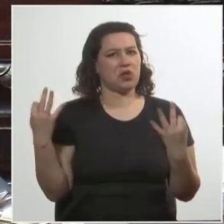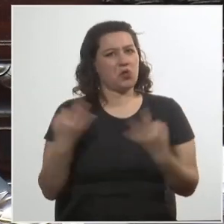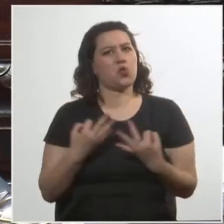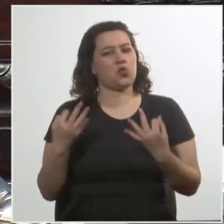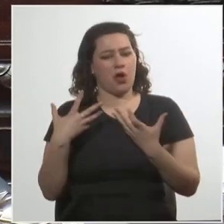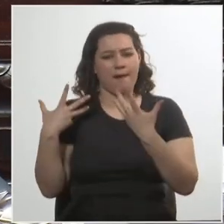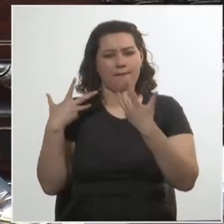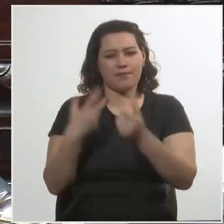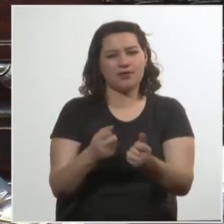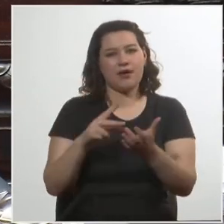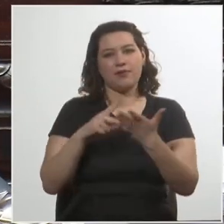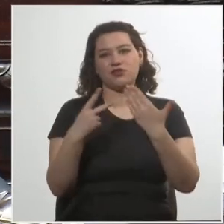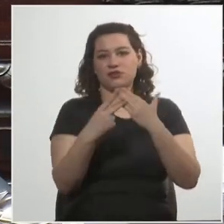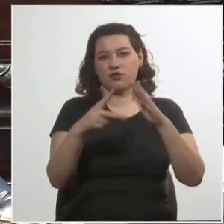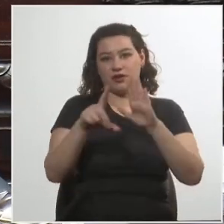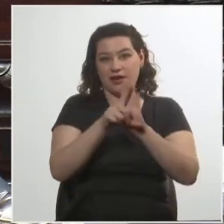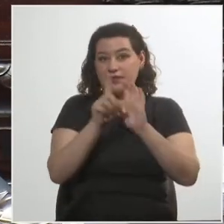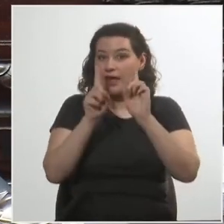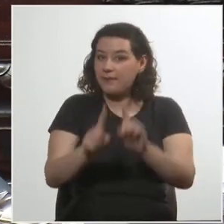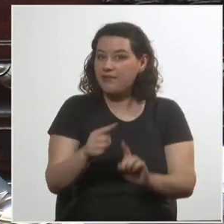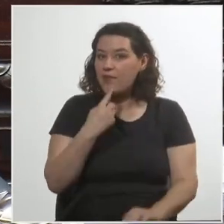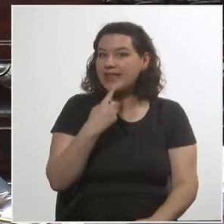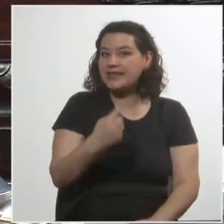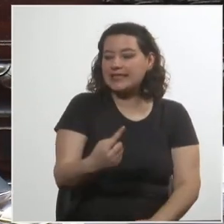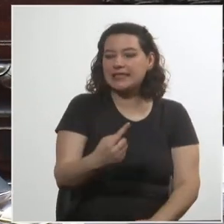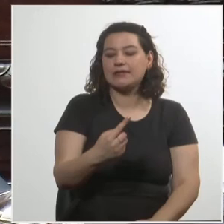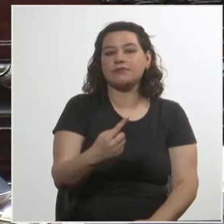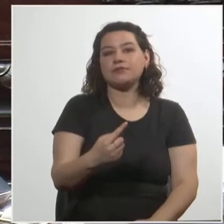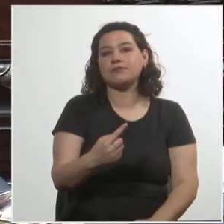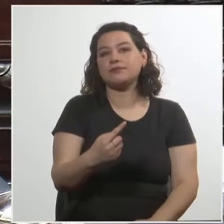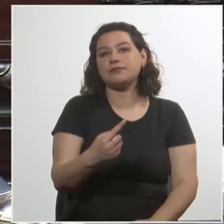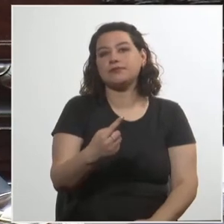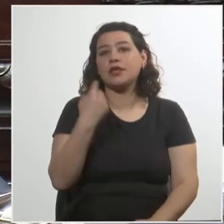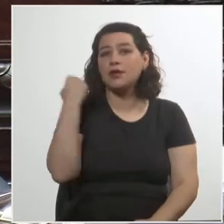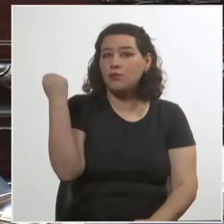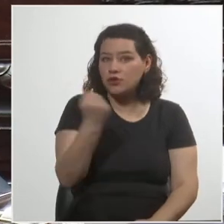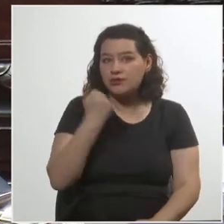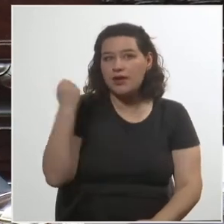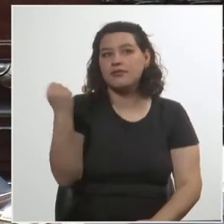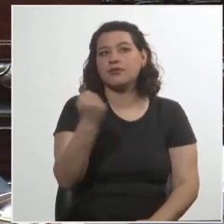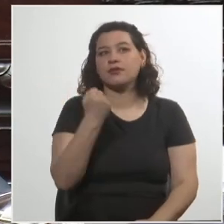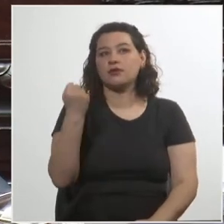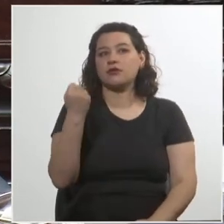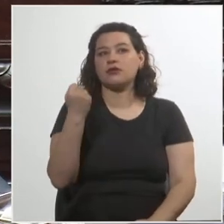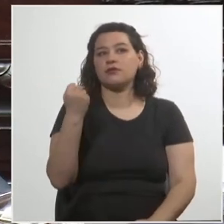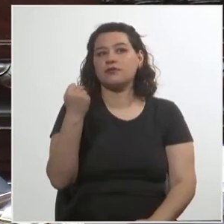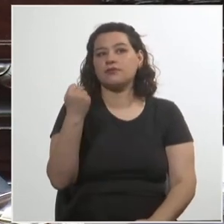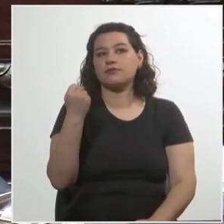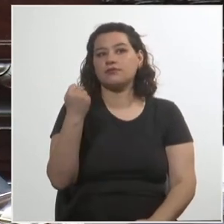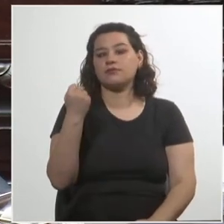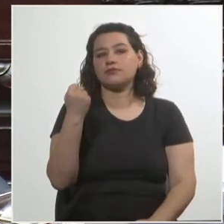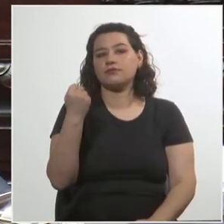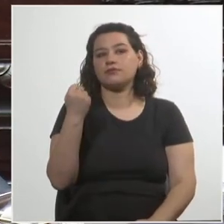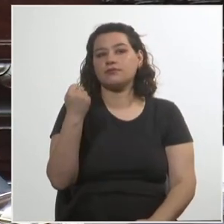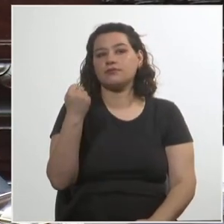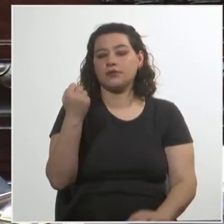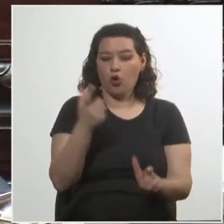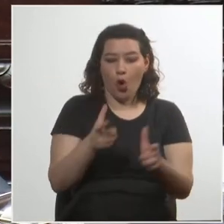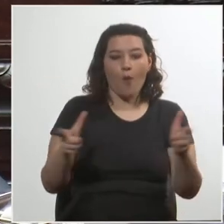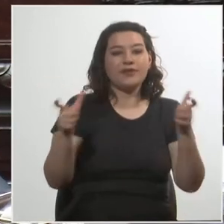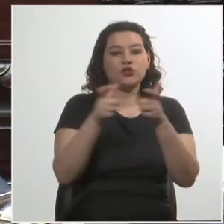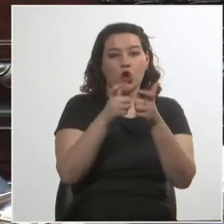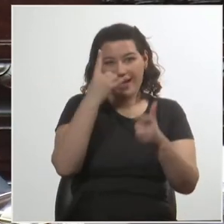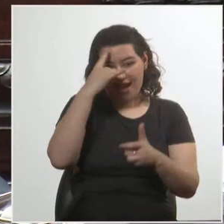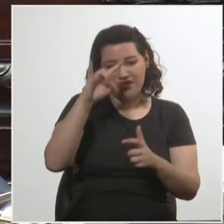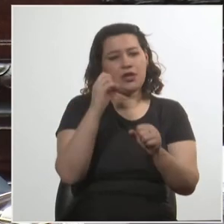este proyecto de ley vamos a destacar el aporte el trabajo no solamente que ha hecho la comisión de